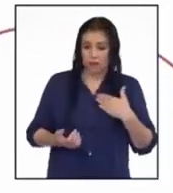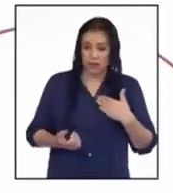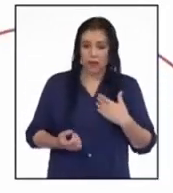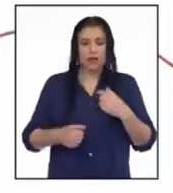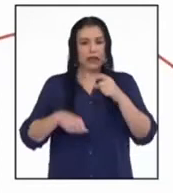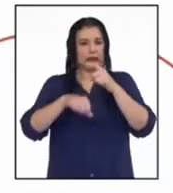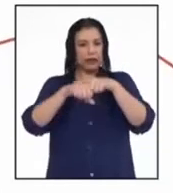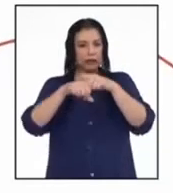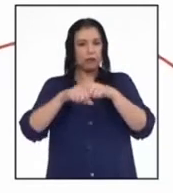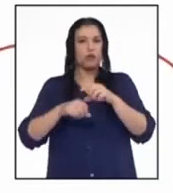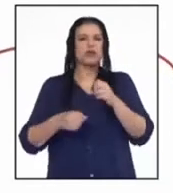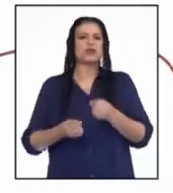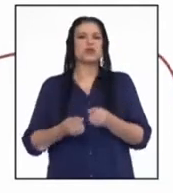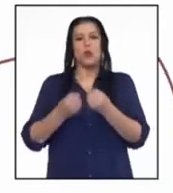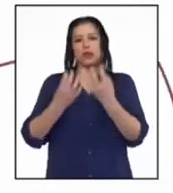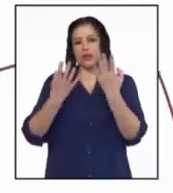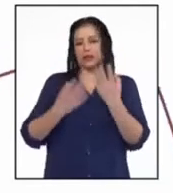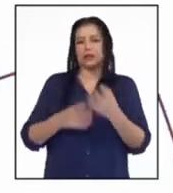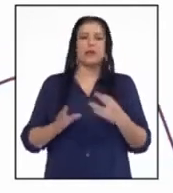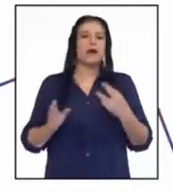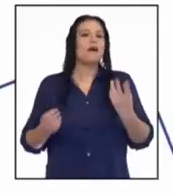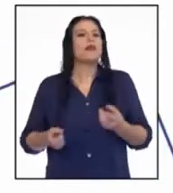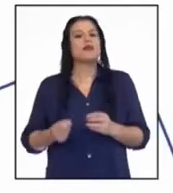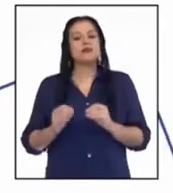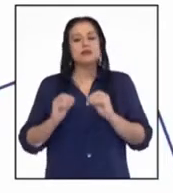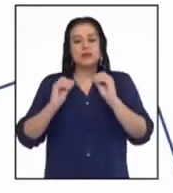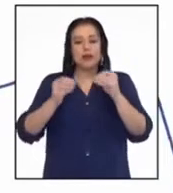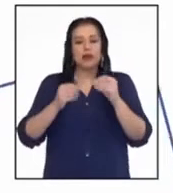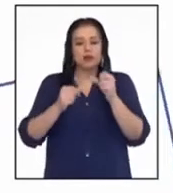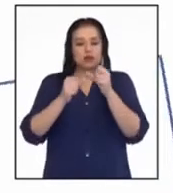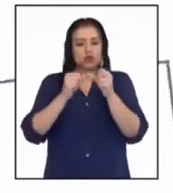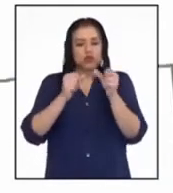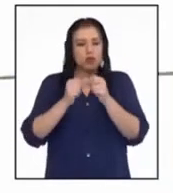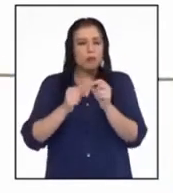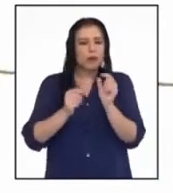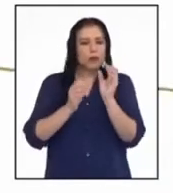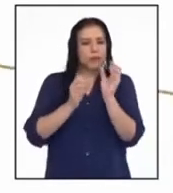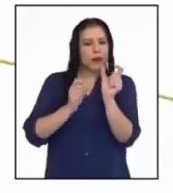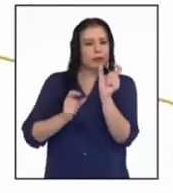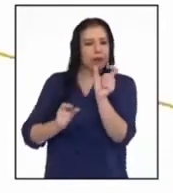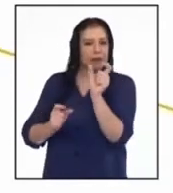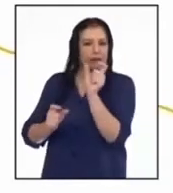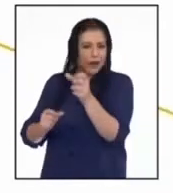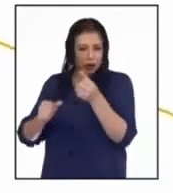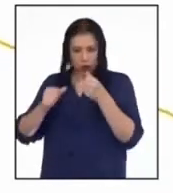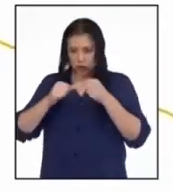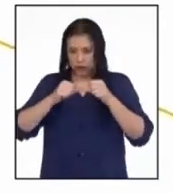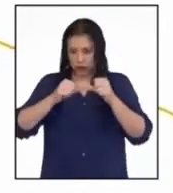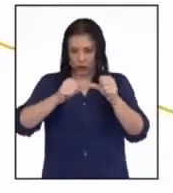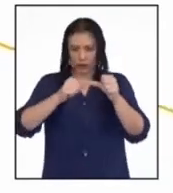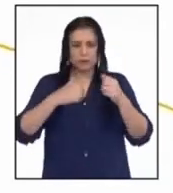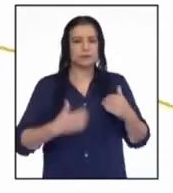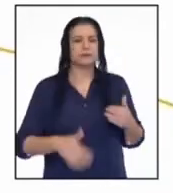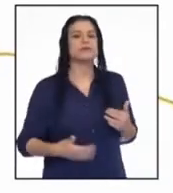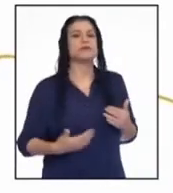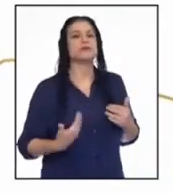es cuantitativa y al presentarse los valores en intervalos es cuantitativa continua.